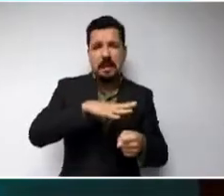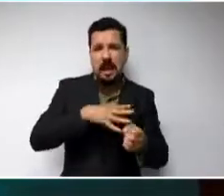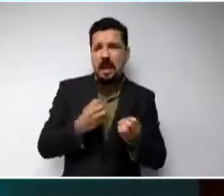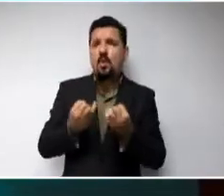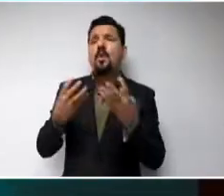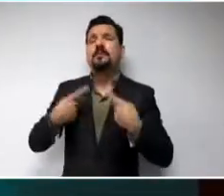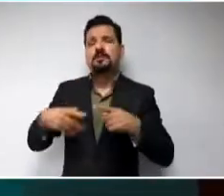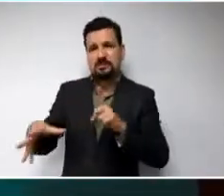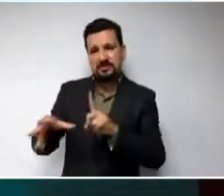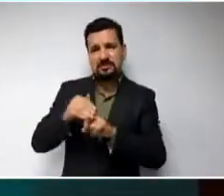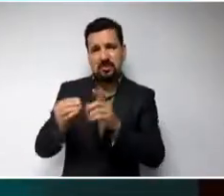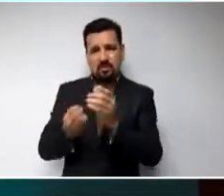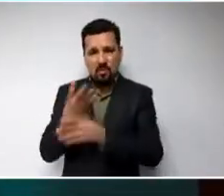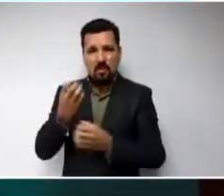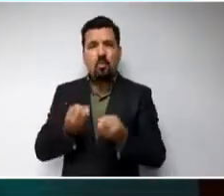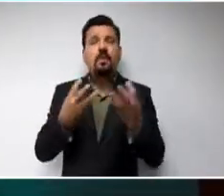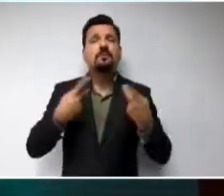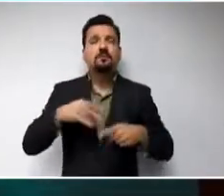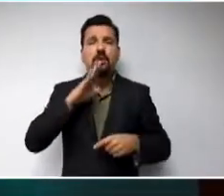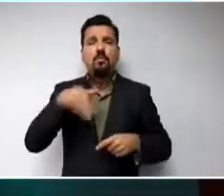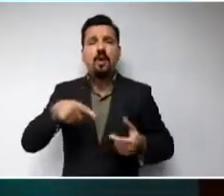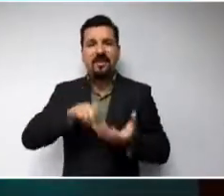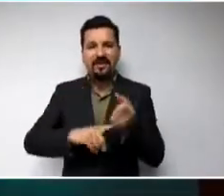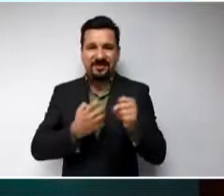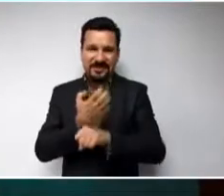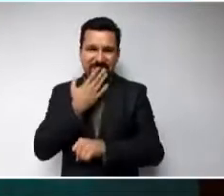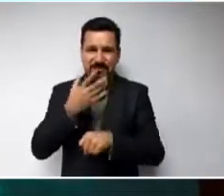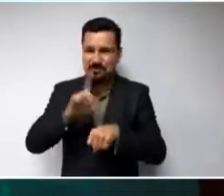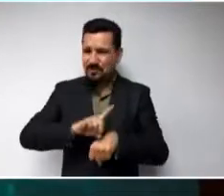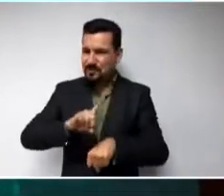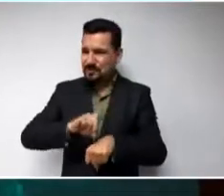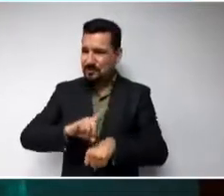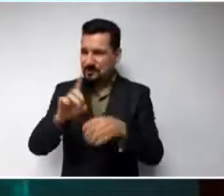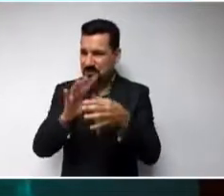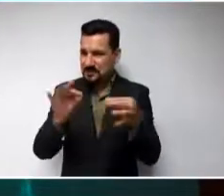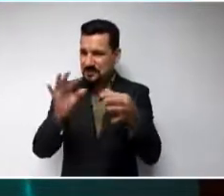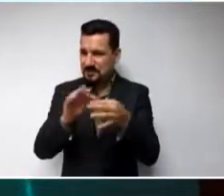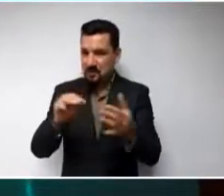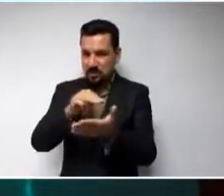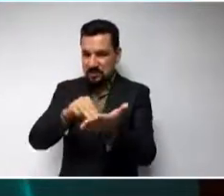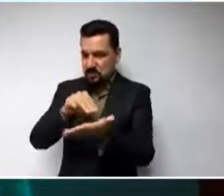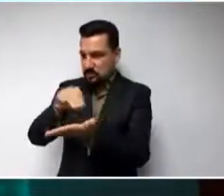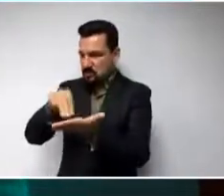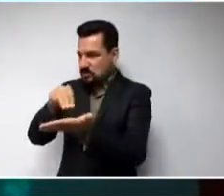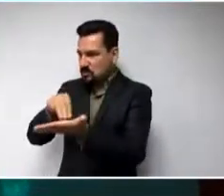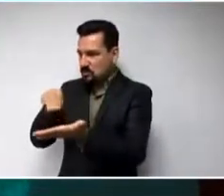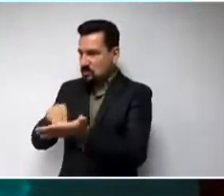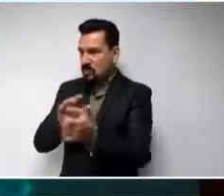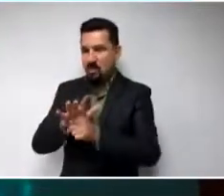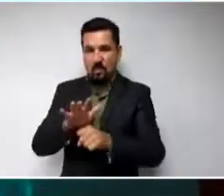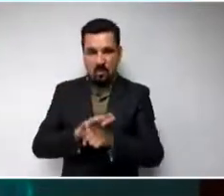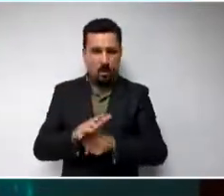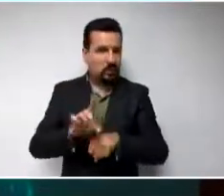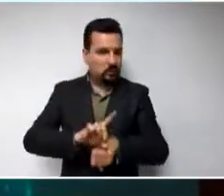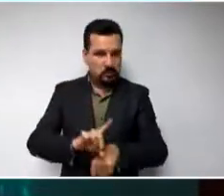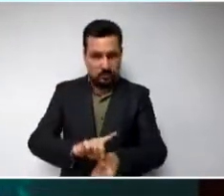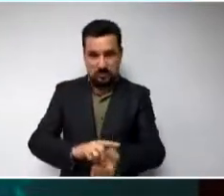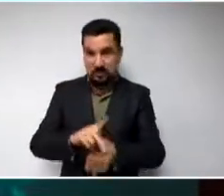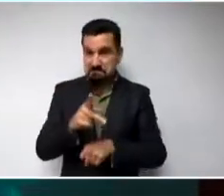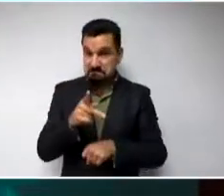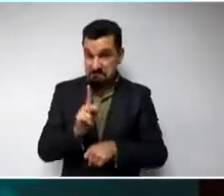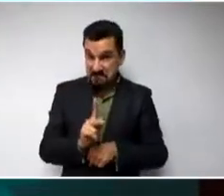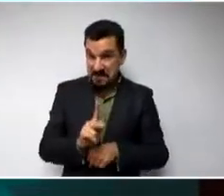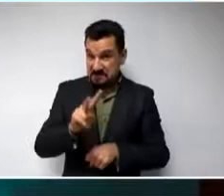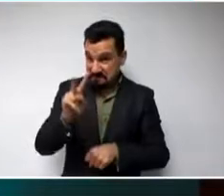contagiados y de decesos en sonora día a día municipio por municipio con base